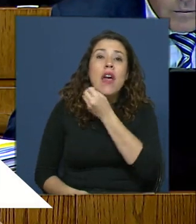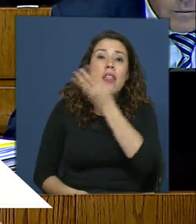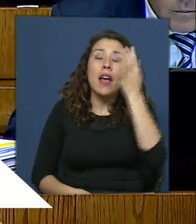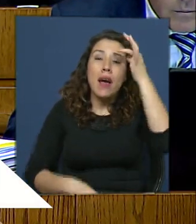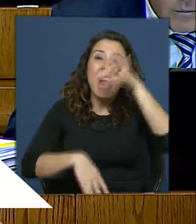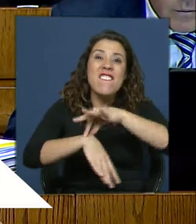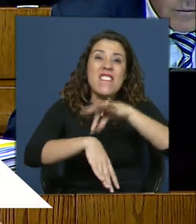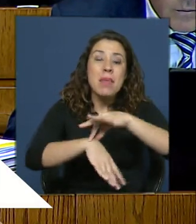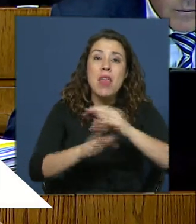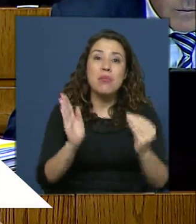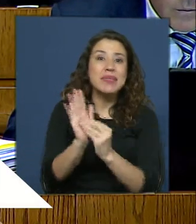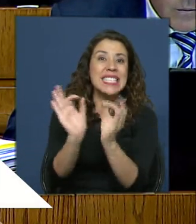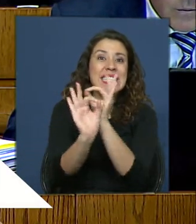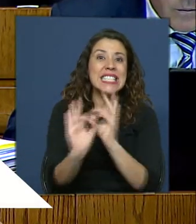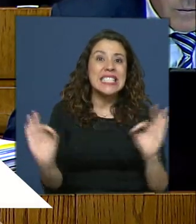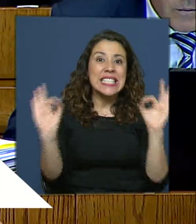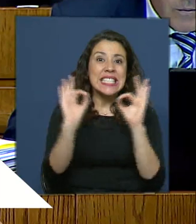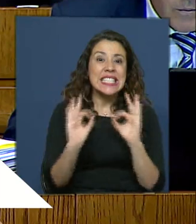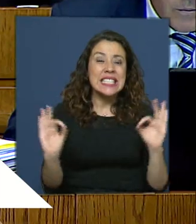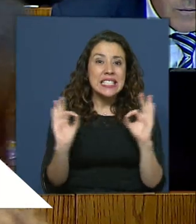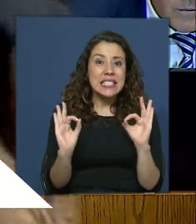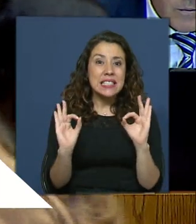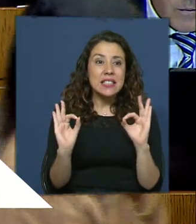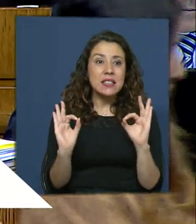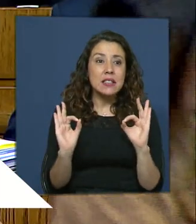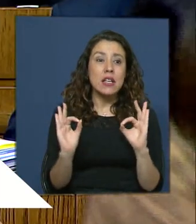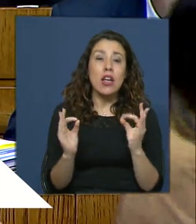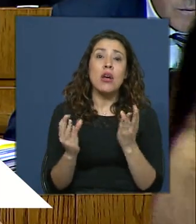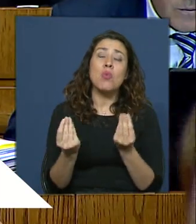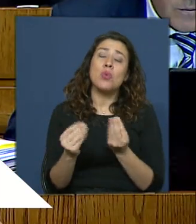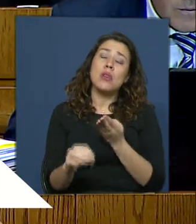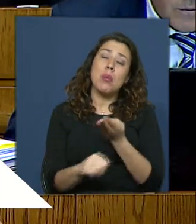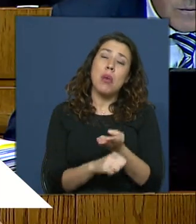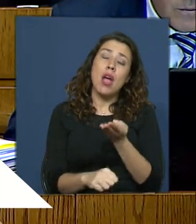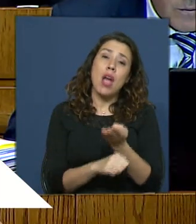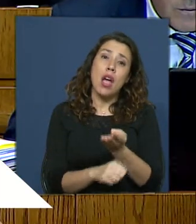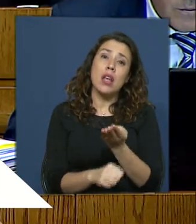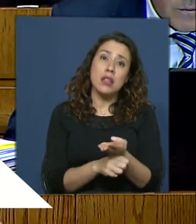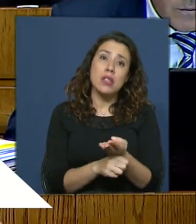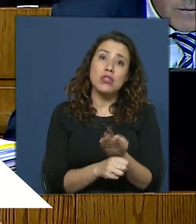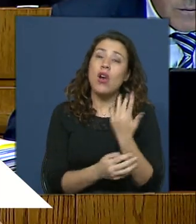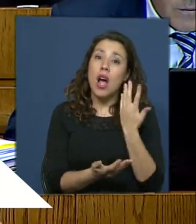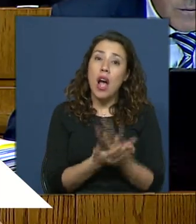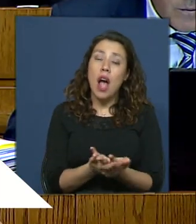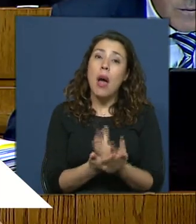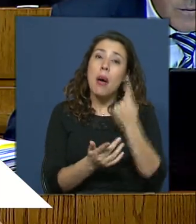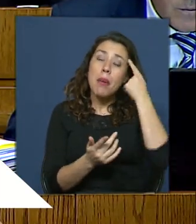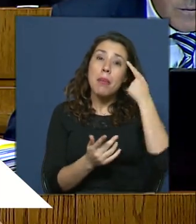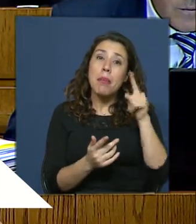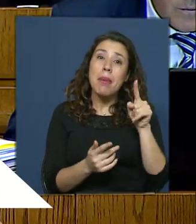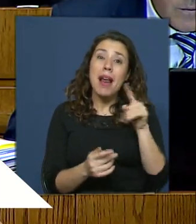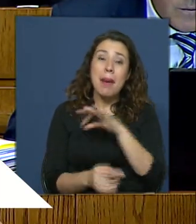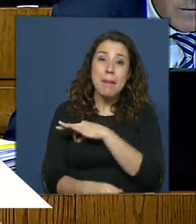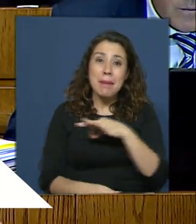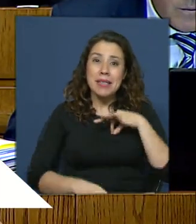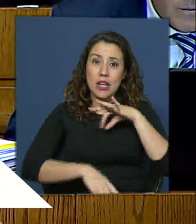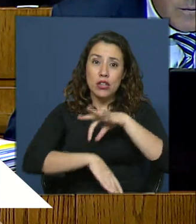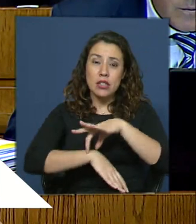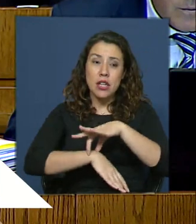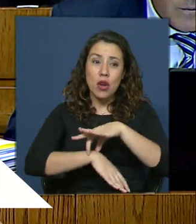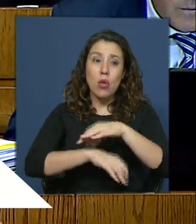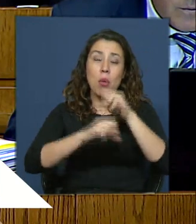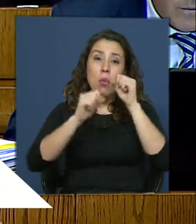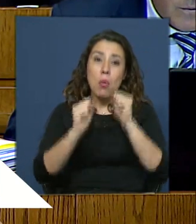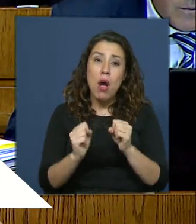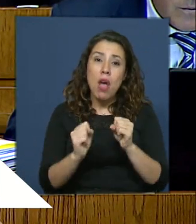una enfermedad, pese a todas las peticiones y a los requerimientos que se han hecho con el objeto de que el Ministerio de Salud